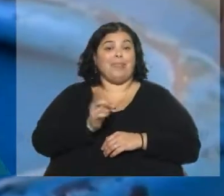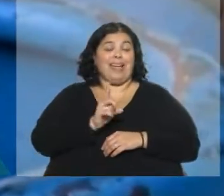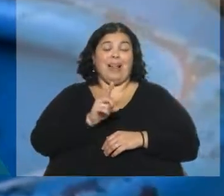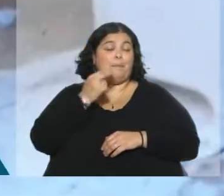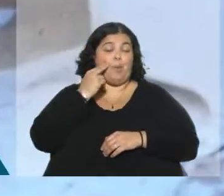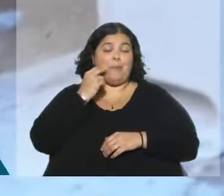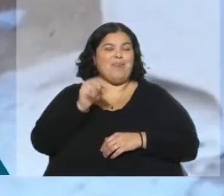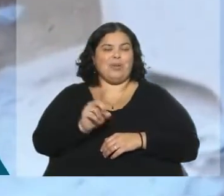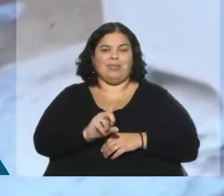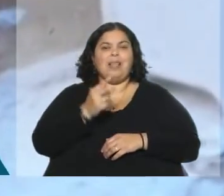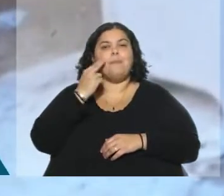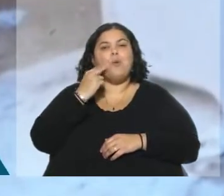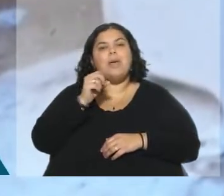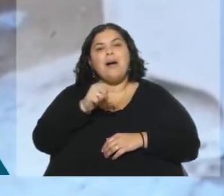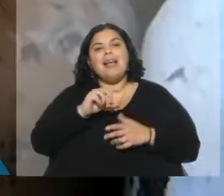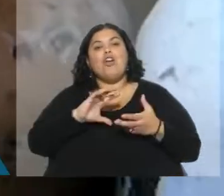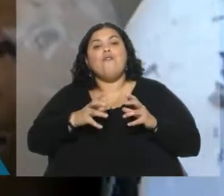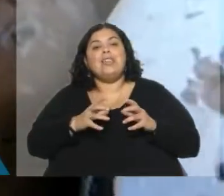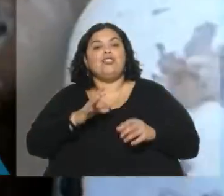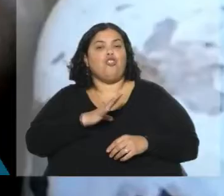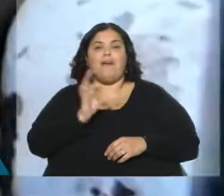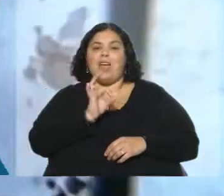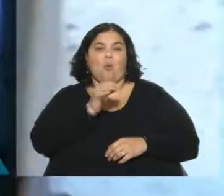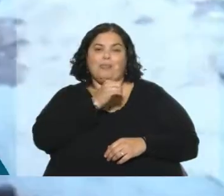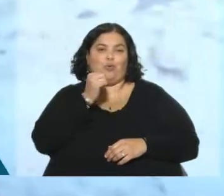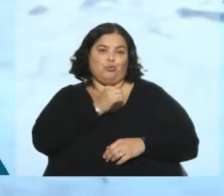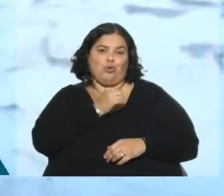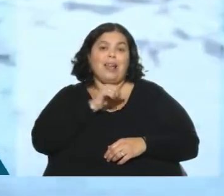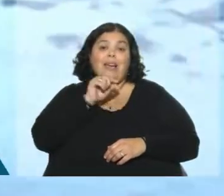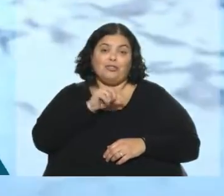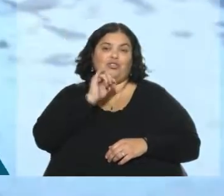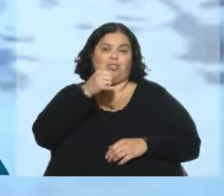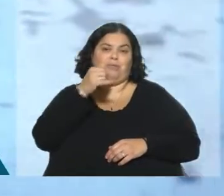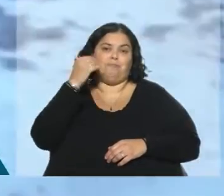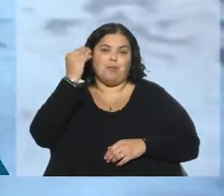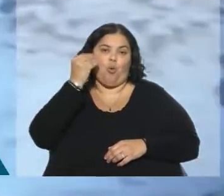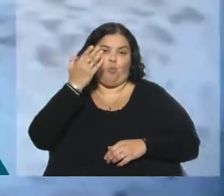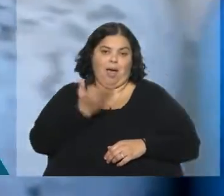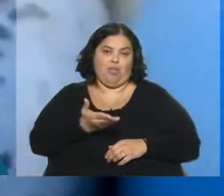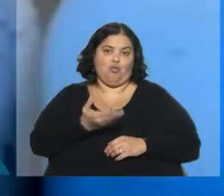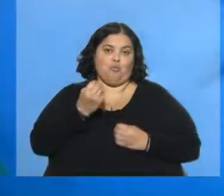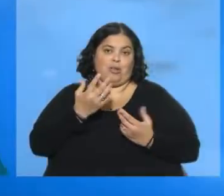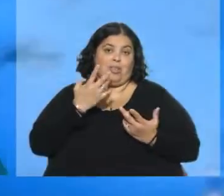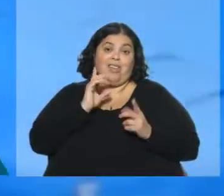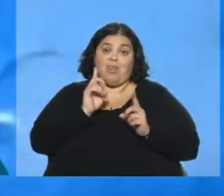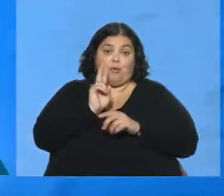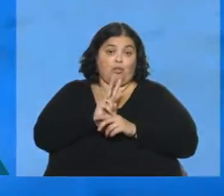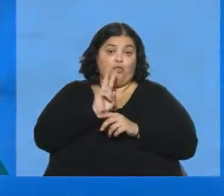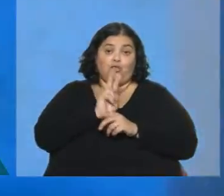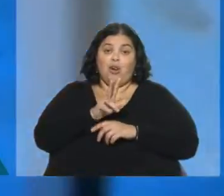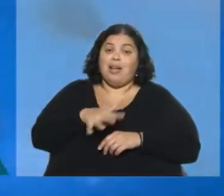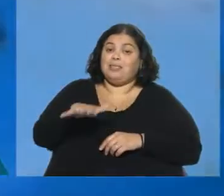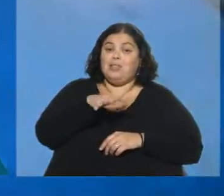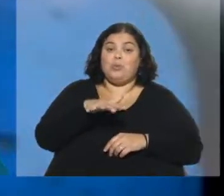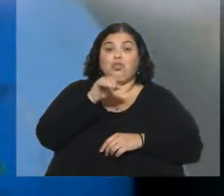resuelto. Y ese sí es una preocupación que tenemos, por lo cual nos obliga a monitorear la situación permanentemente. Pero ese es un tema que está manejando